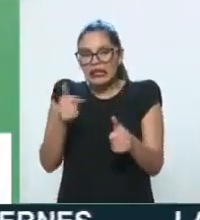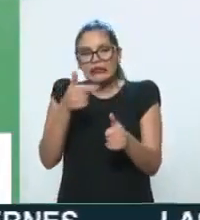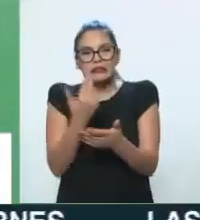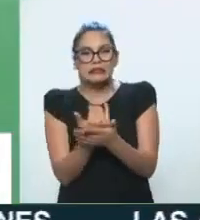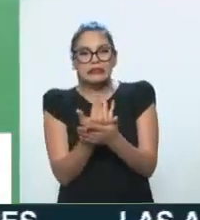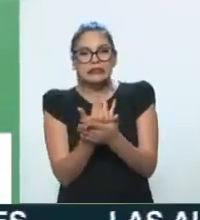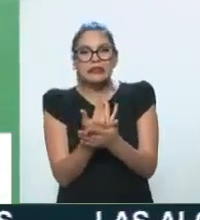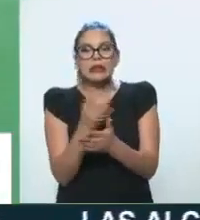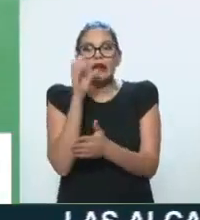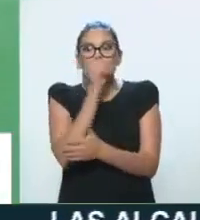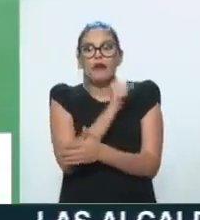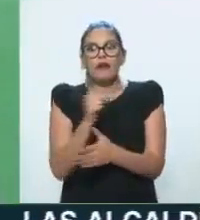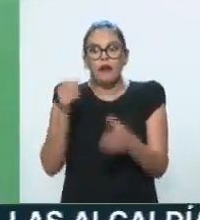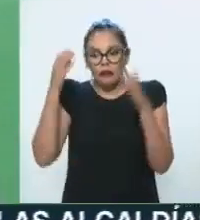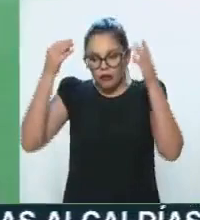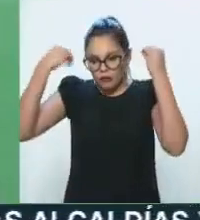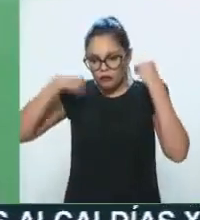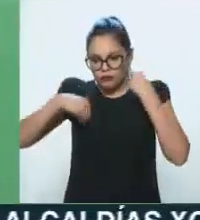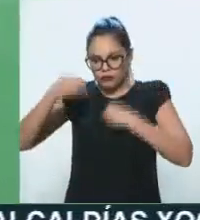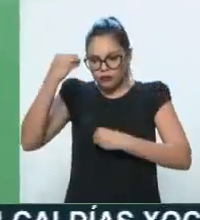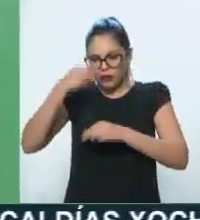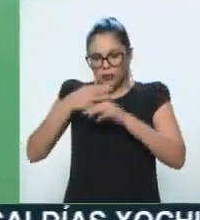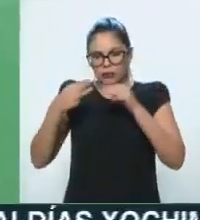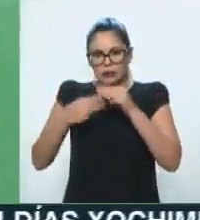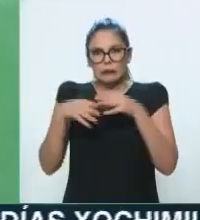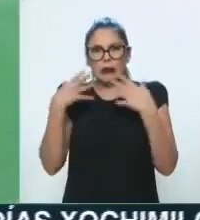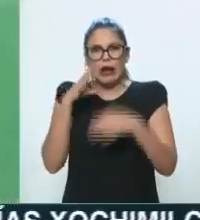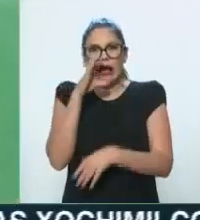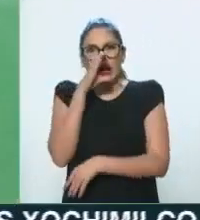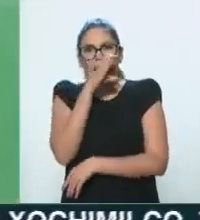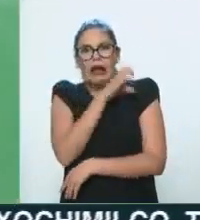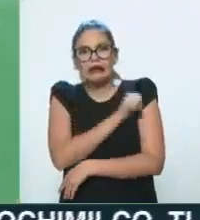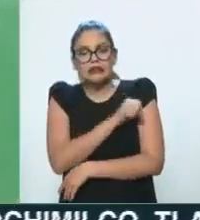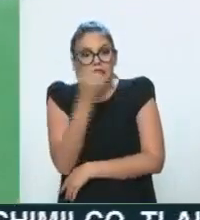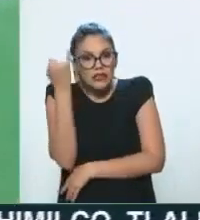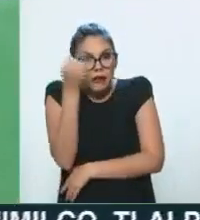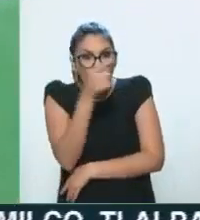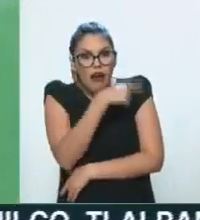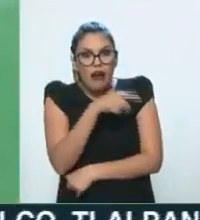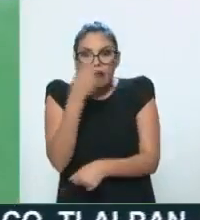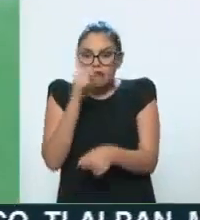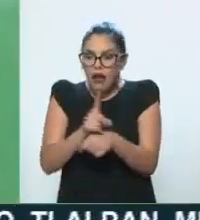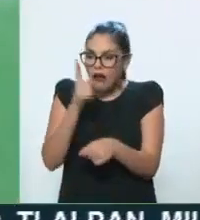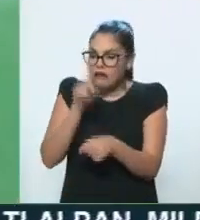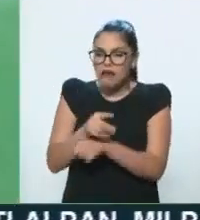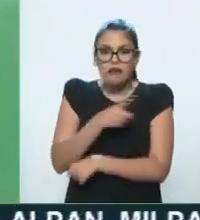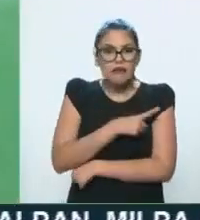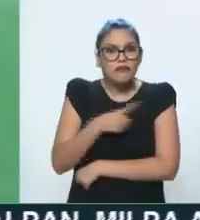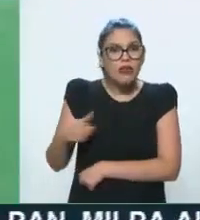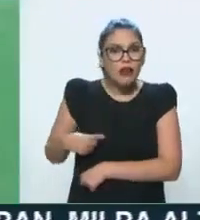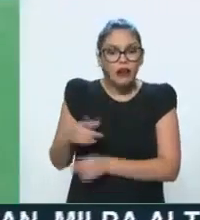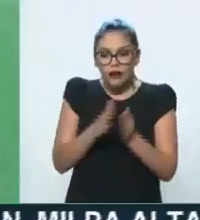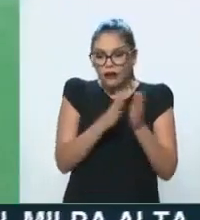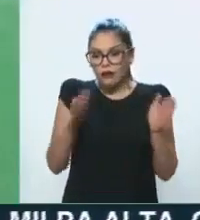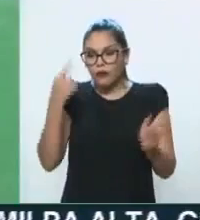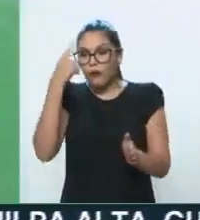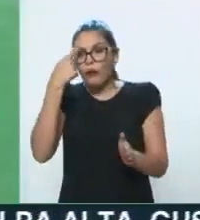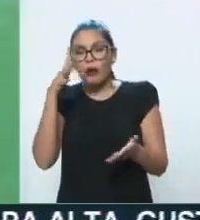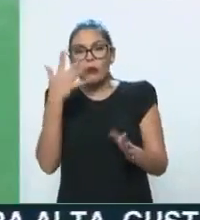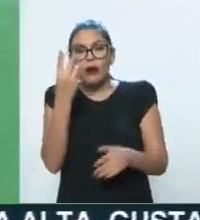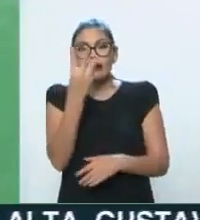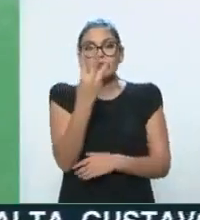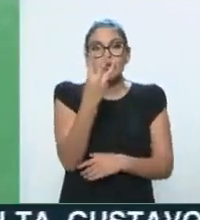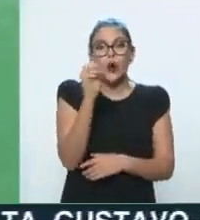se acalora, se desespera con el equipo que te ponen completo. Imagínense ellos, que tienen que hacer esto diario y durante un periodo aproximado de 3